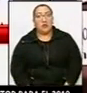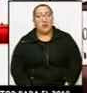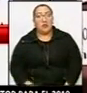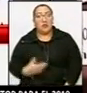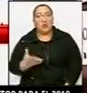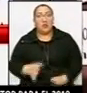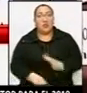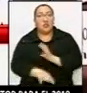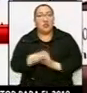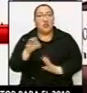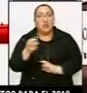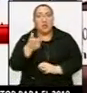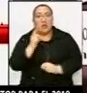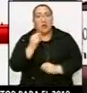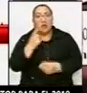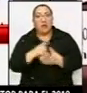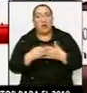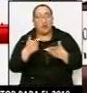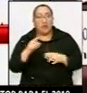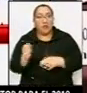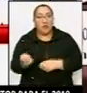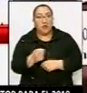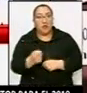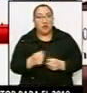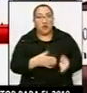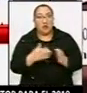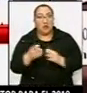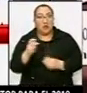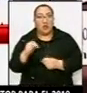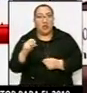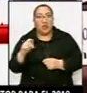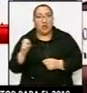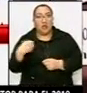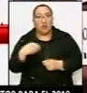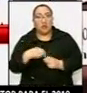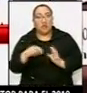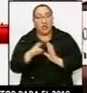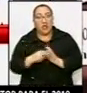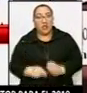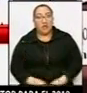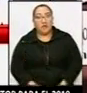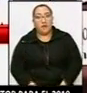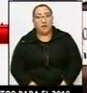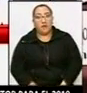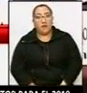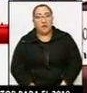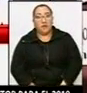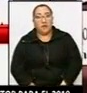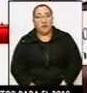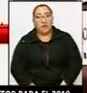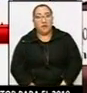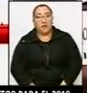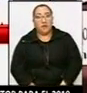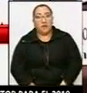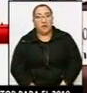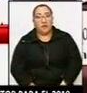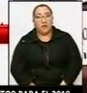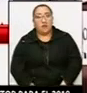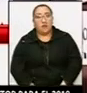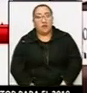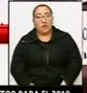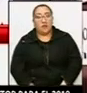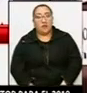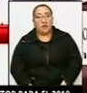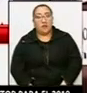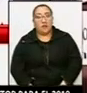aguas, para irrigar toda la parte norte de nuestra región, que está Lambayeque? Si no